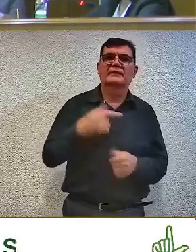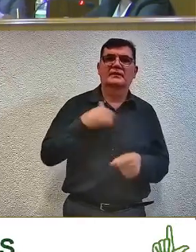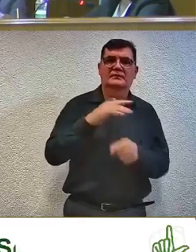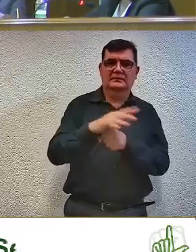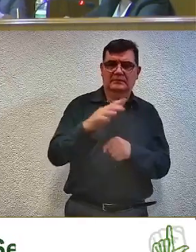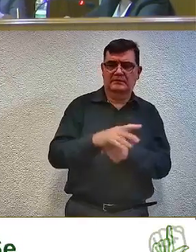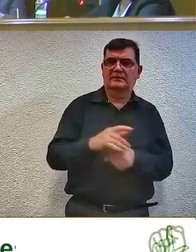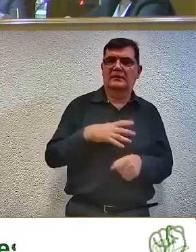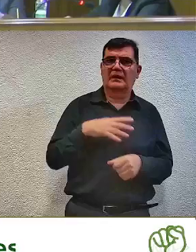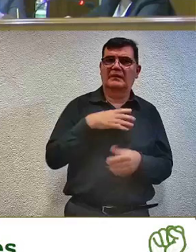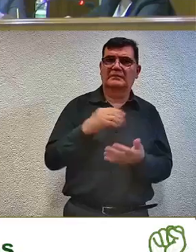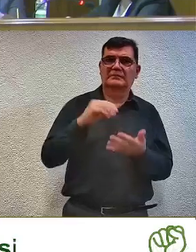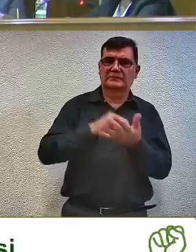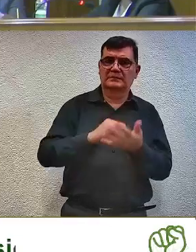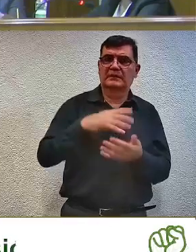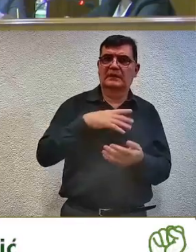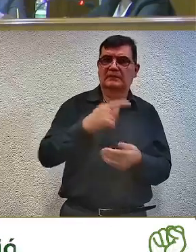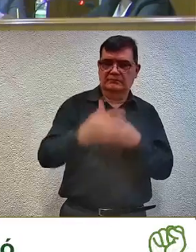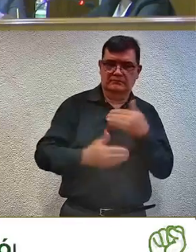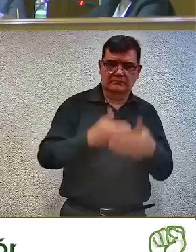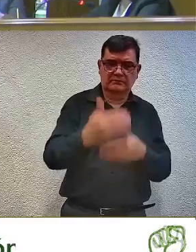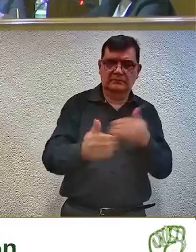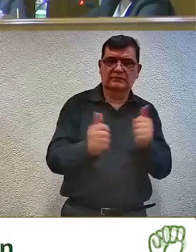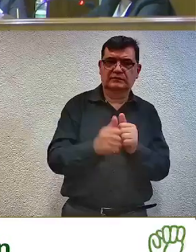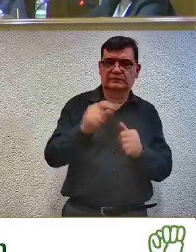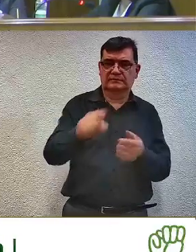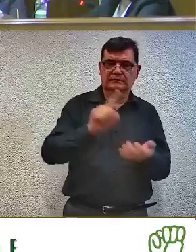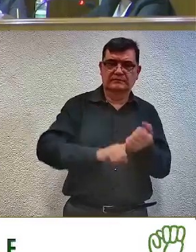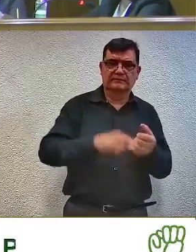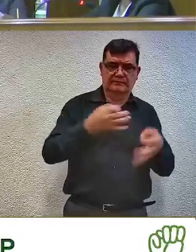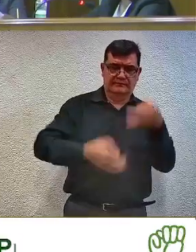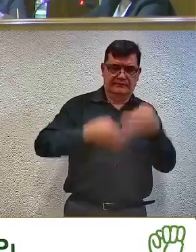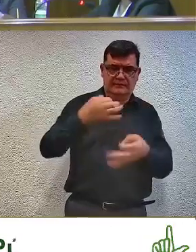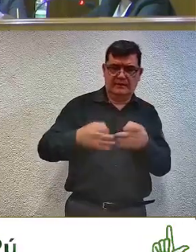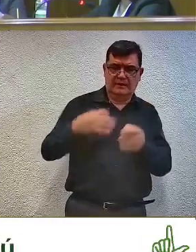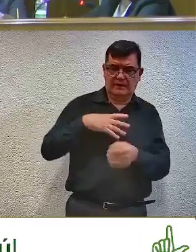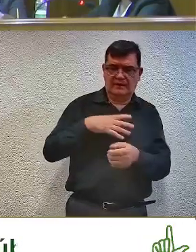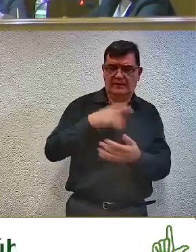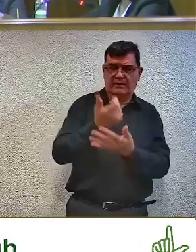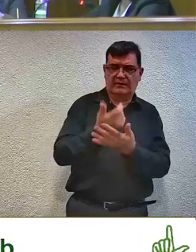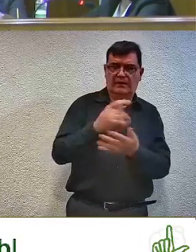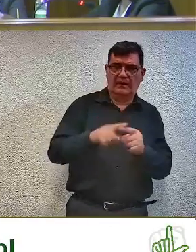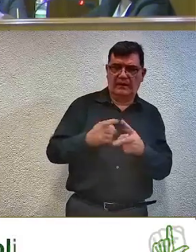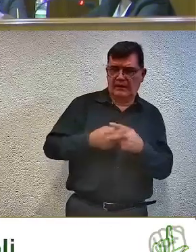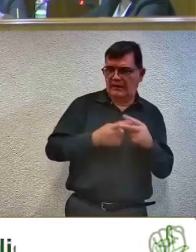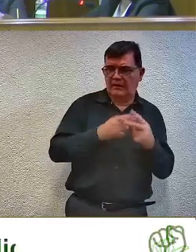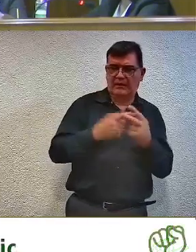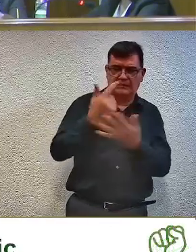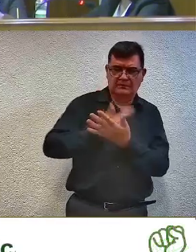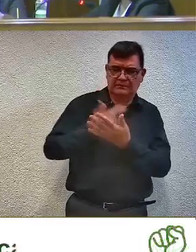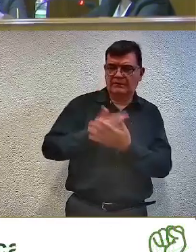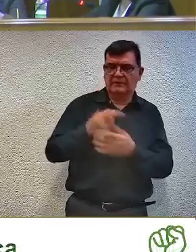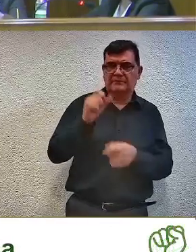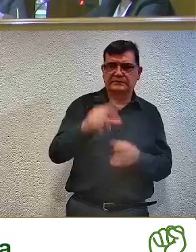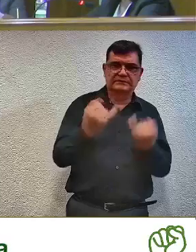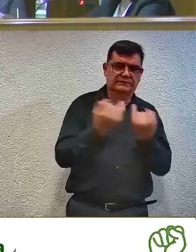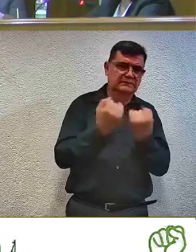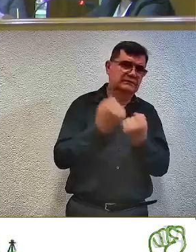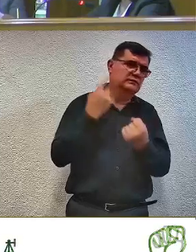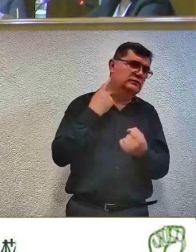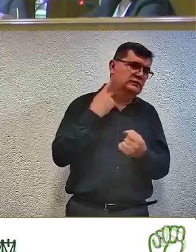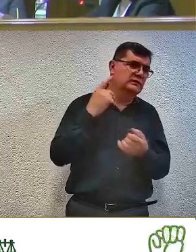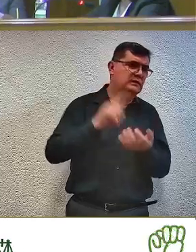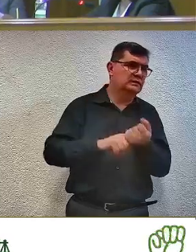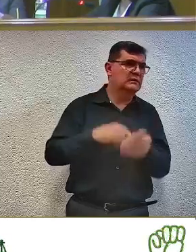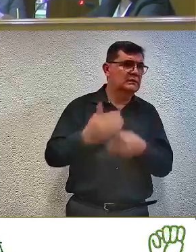obstante, se considera que ante lo avanzado del ejercicio fiscal, mes de diciembre, es menester que el partido político actor